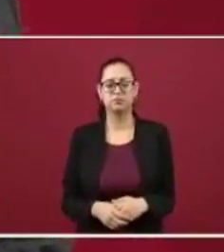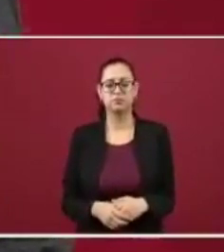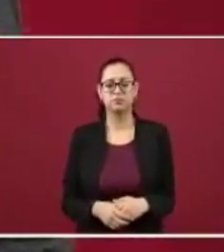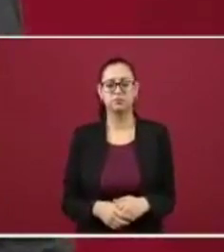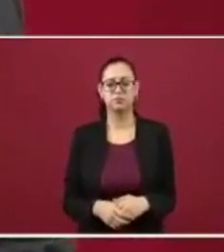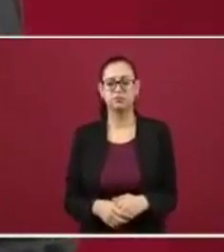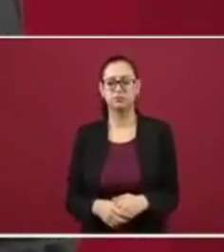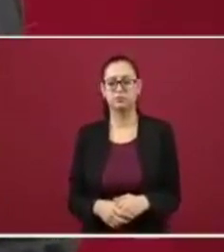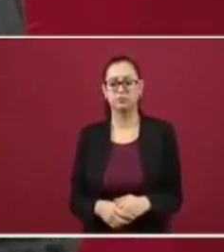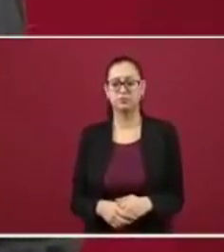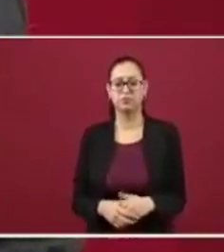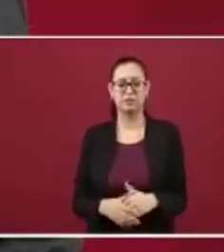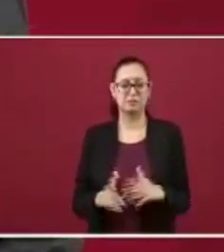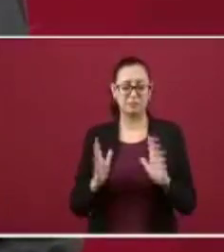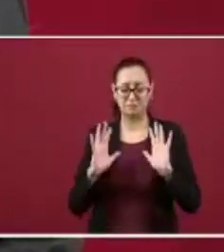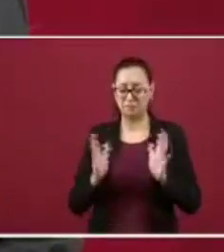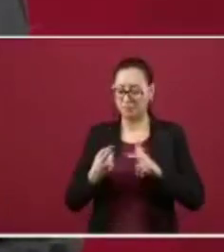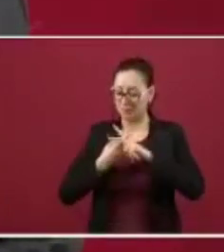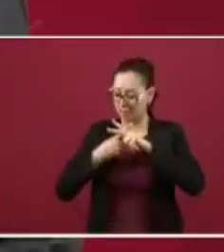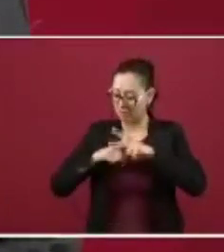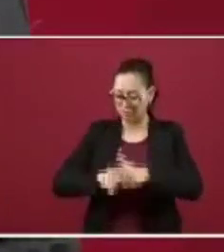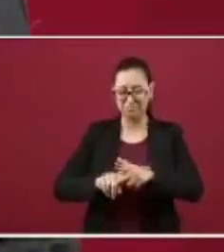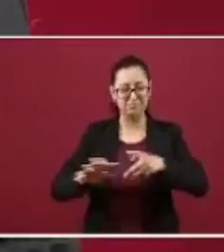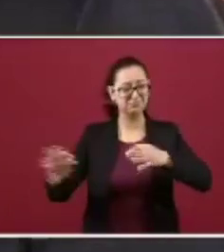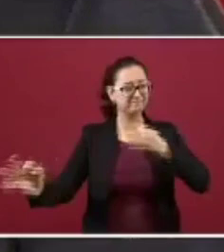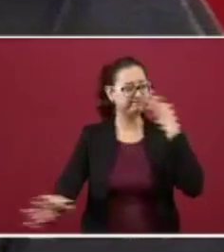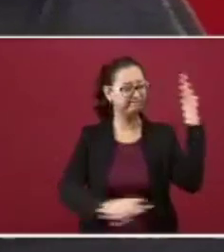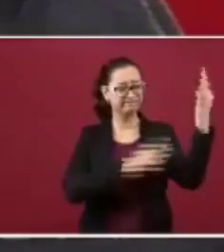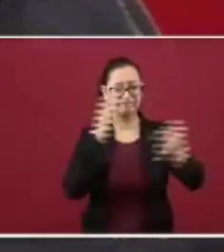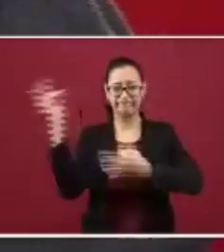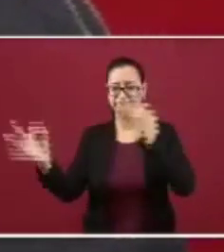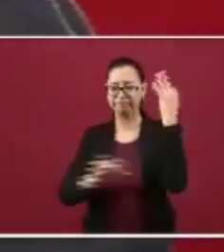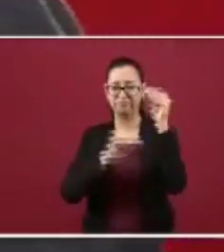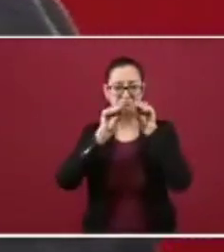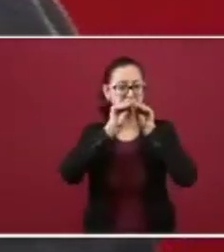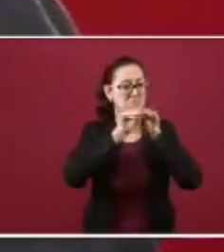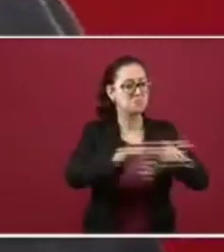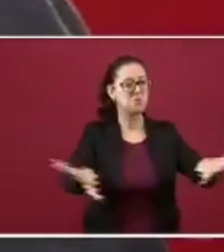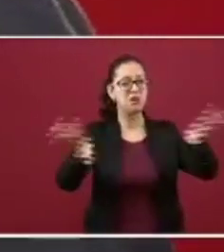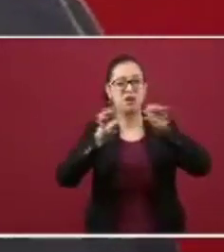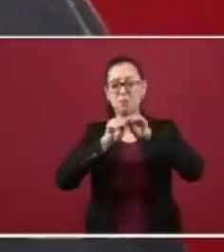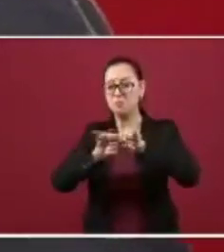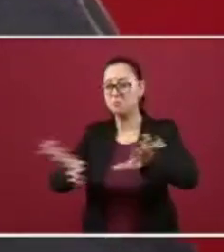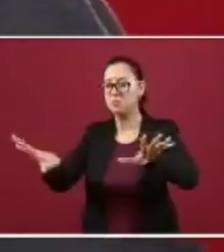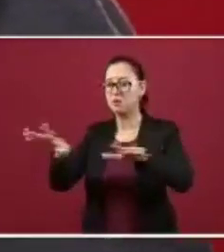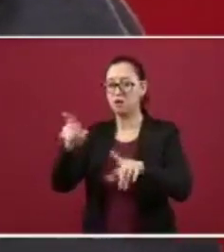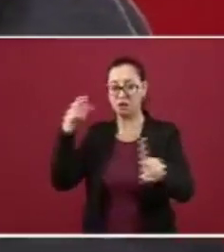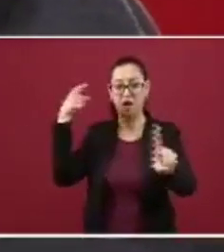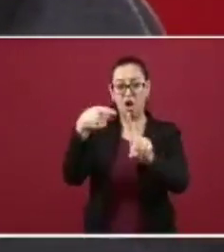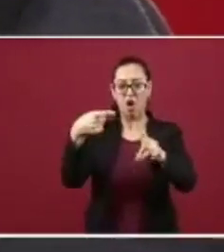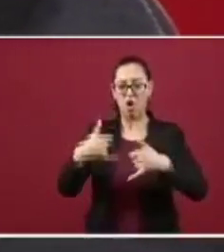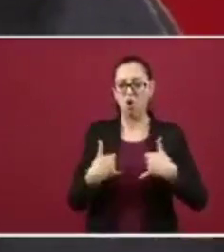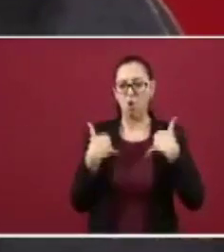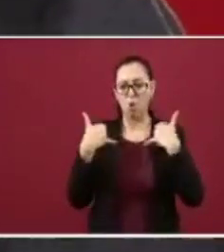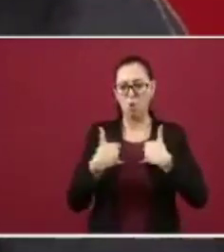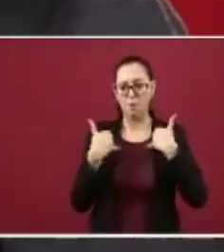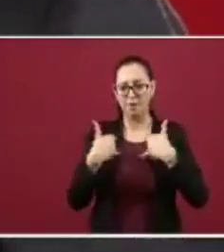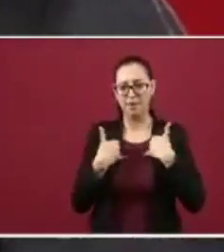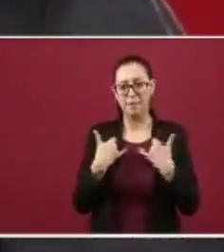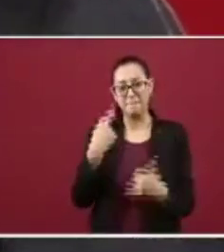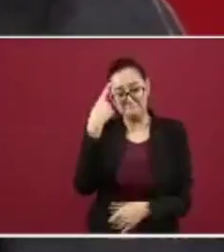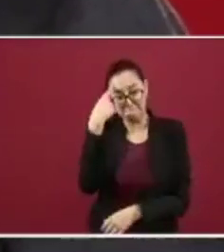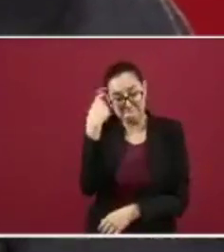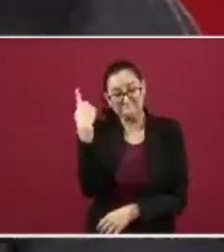toda una gran campaña dirigida a los jóvenes para evitar